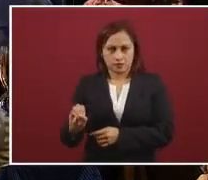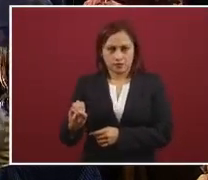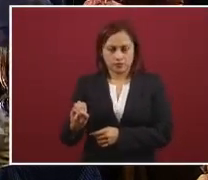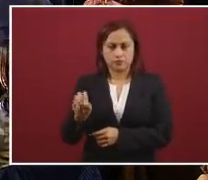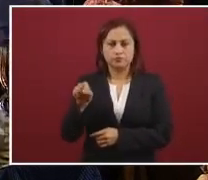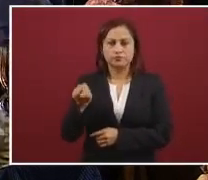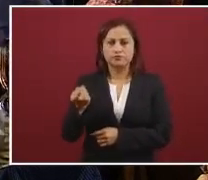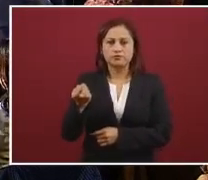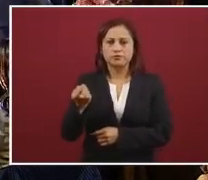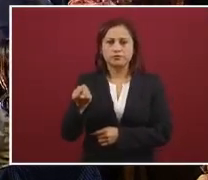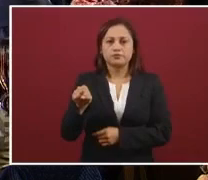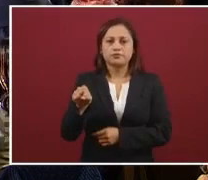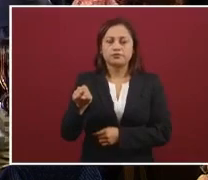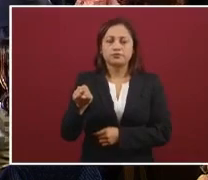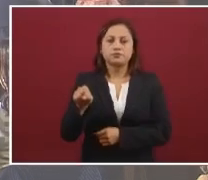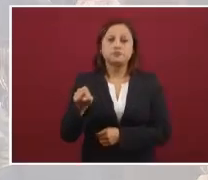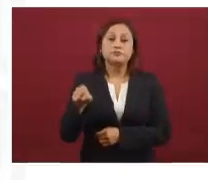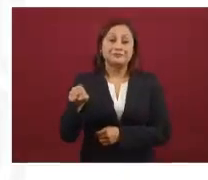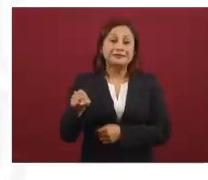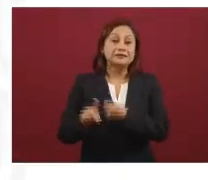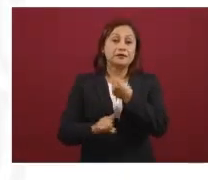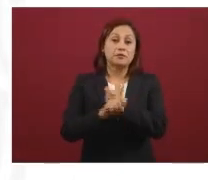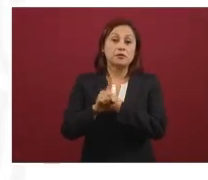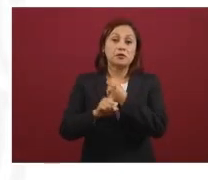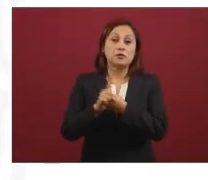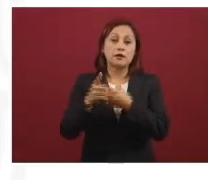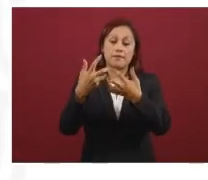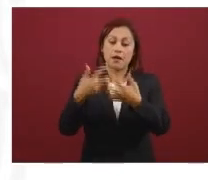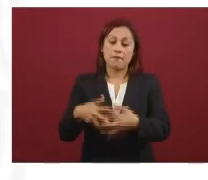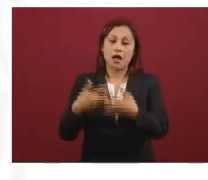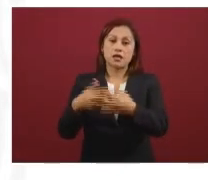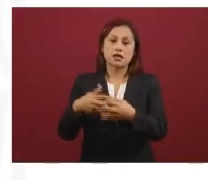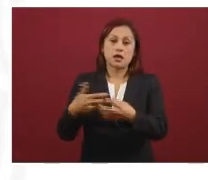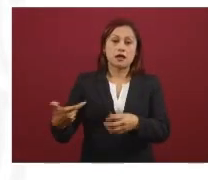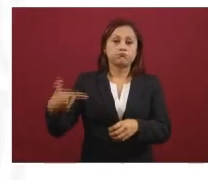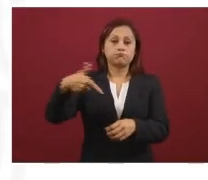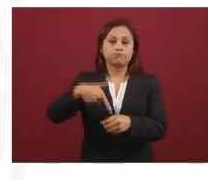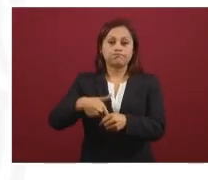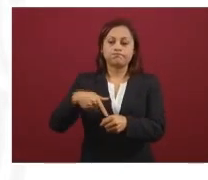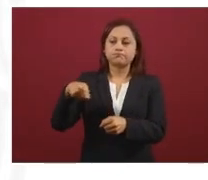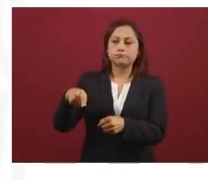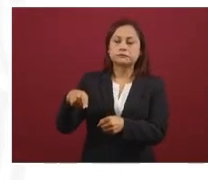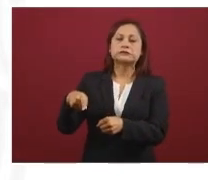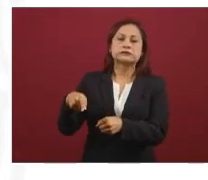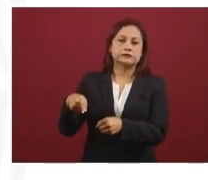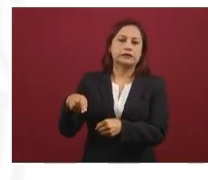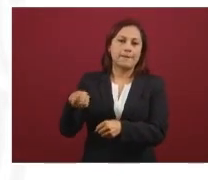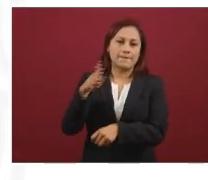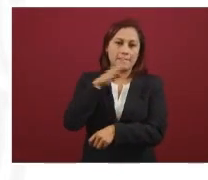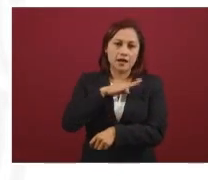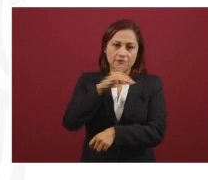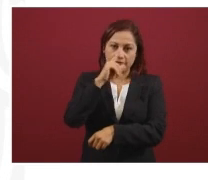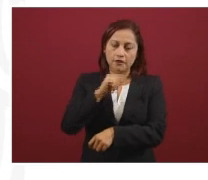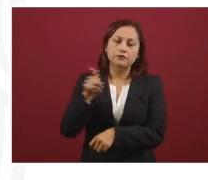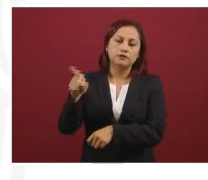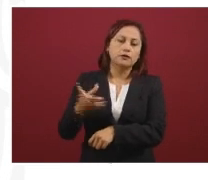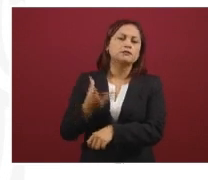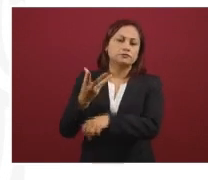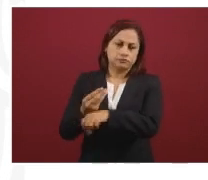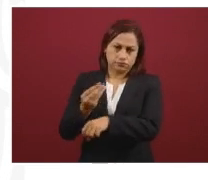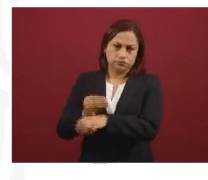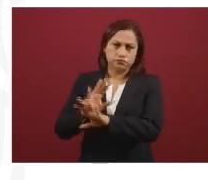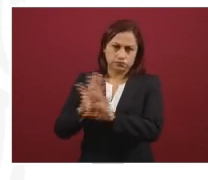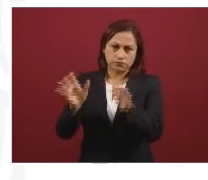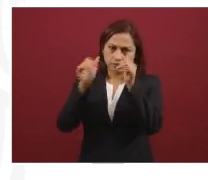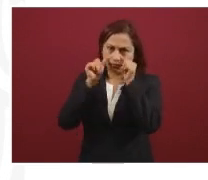que habla más bien de un problema de descalibración, pero que también se está atendiendo. Vamos